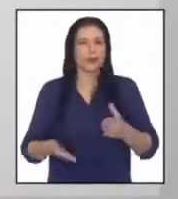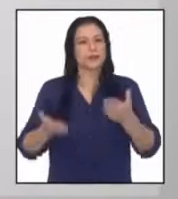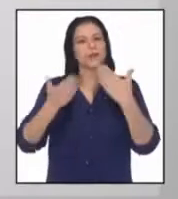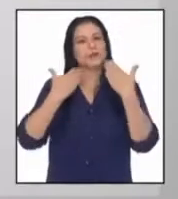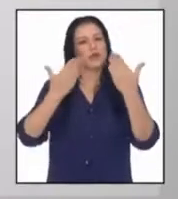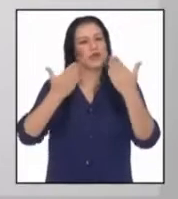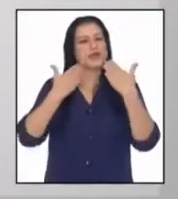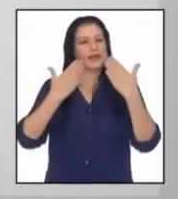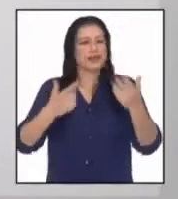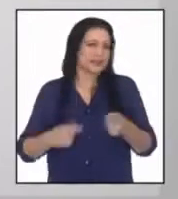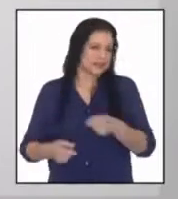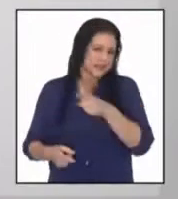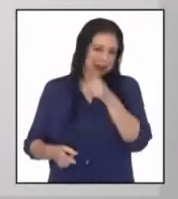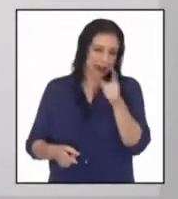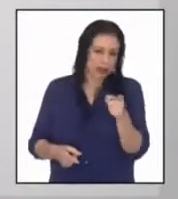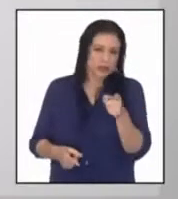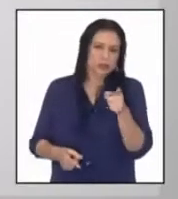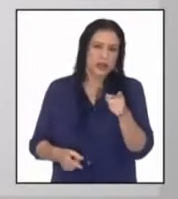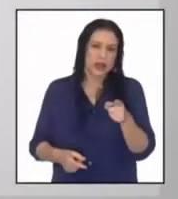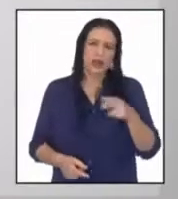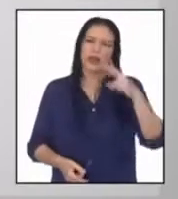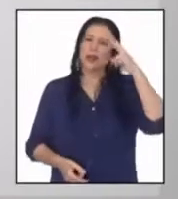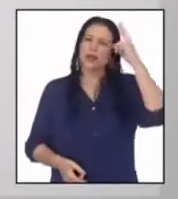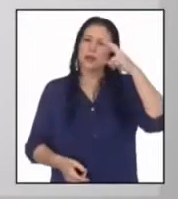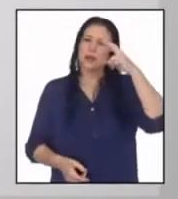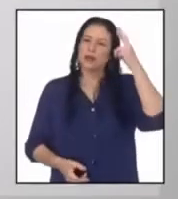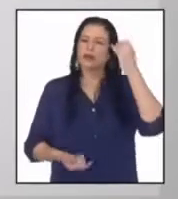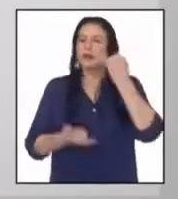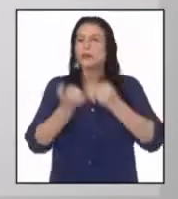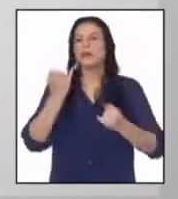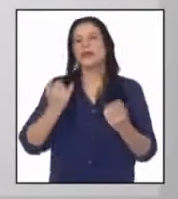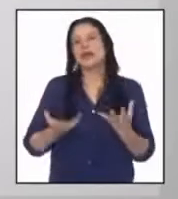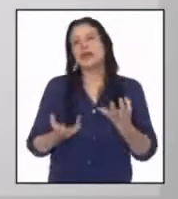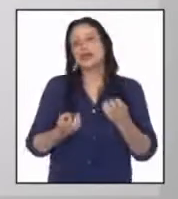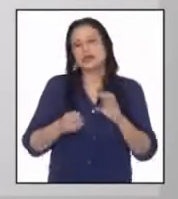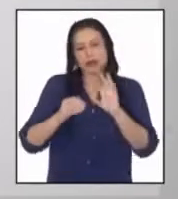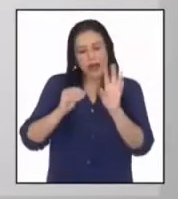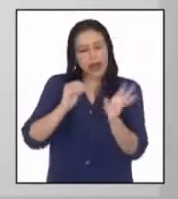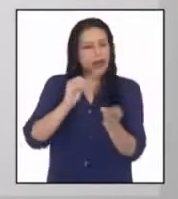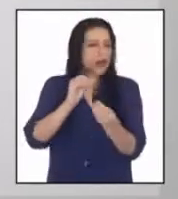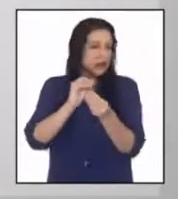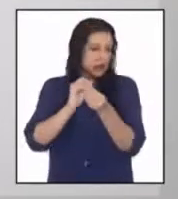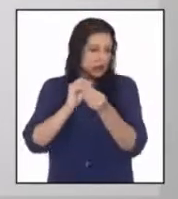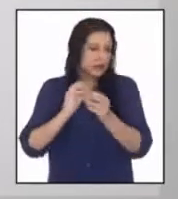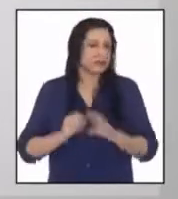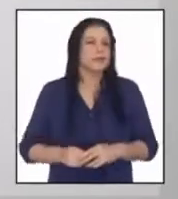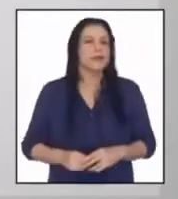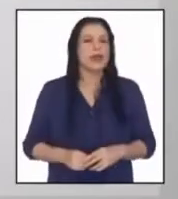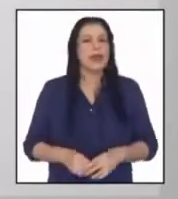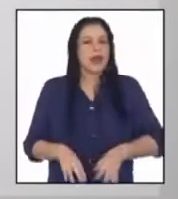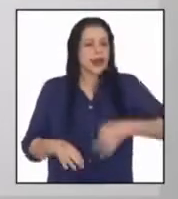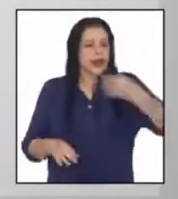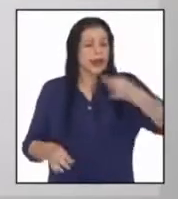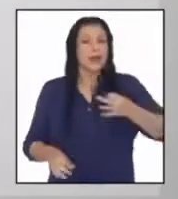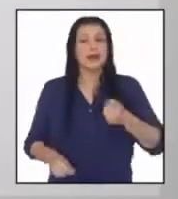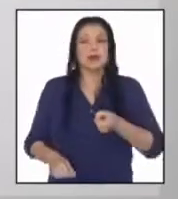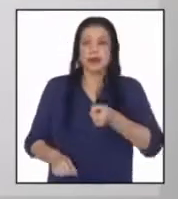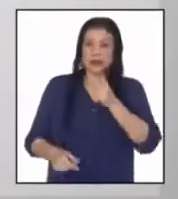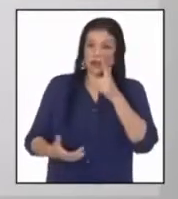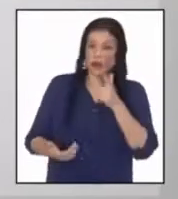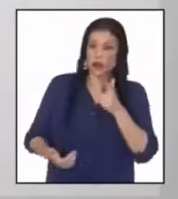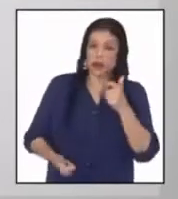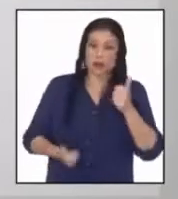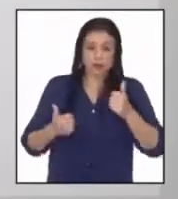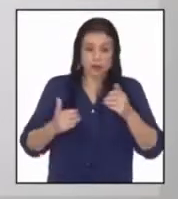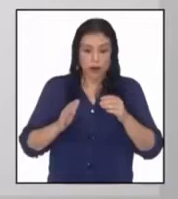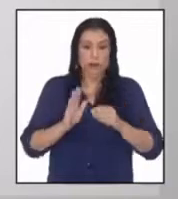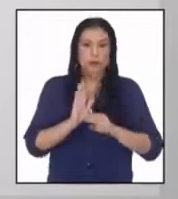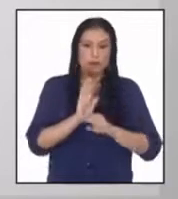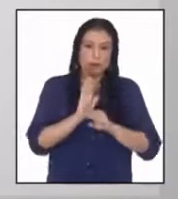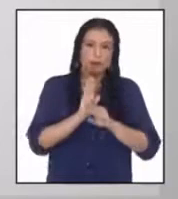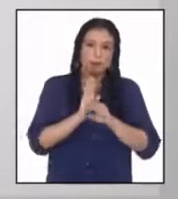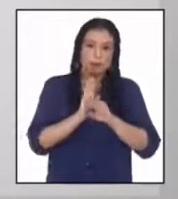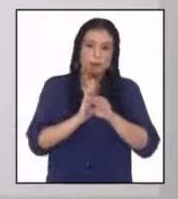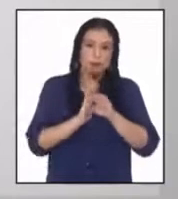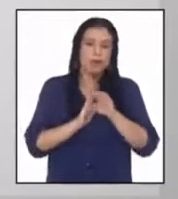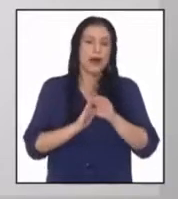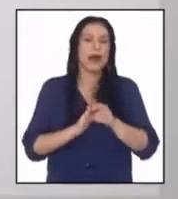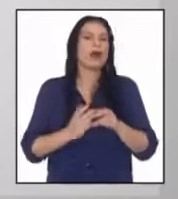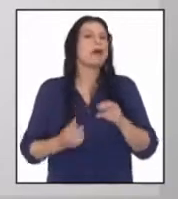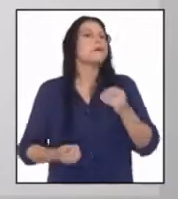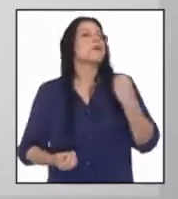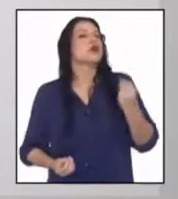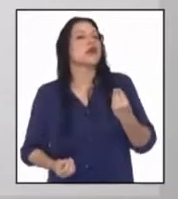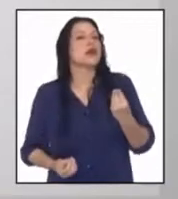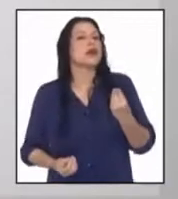Muchas gracias, chicos. Como reflexión final, quisiera agregar que la calidad del agua fue en aumento debido a una